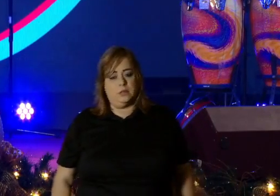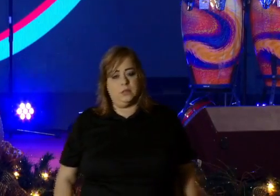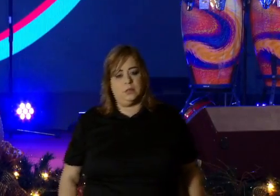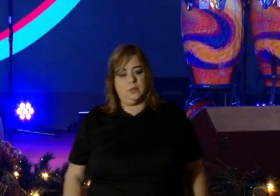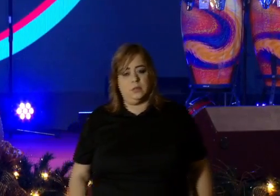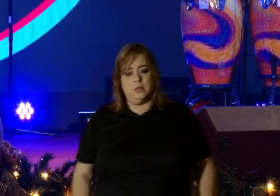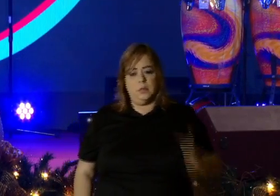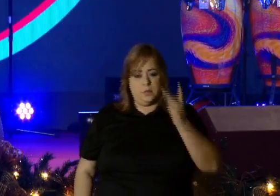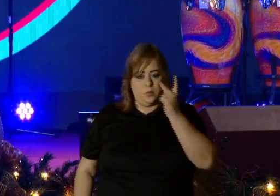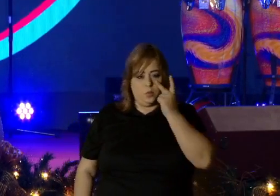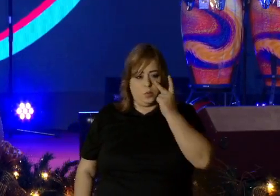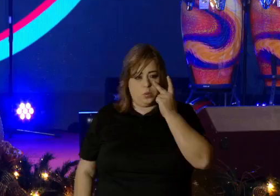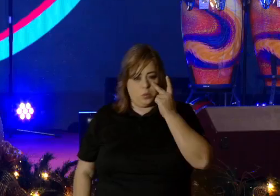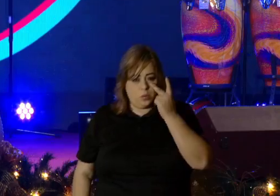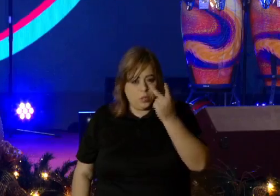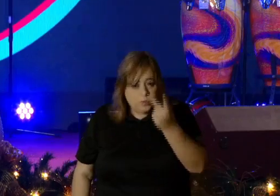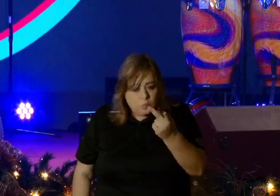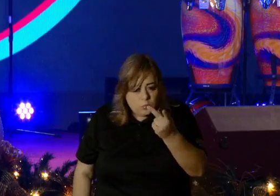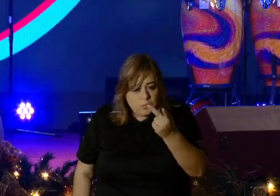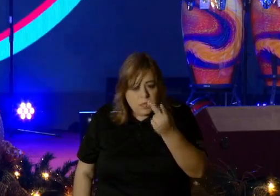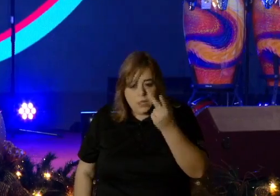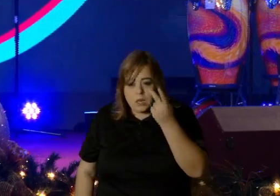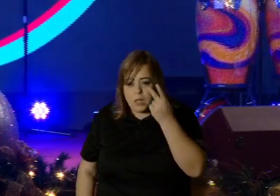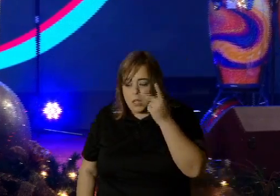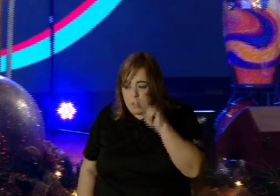Tienes que mirar ahí, watch it to me.